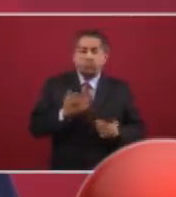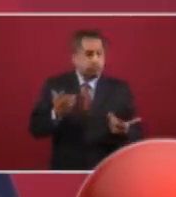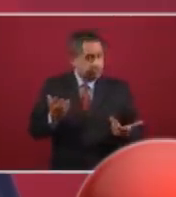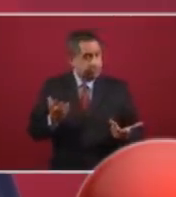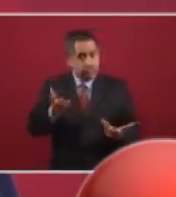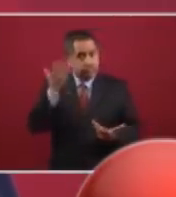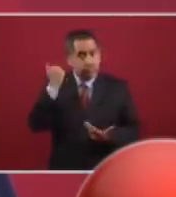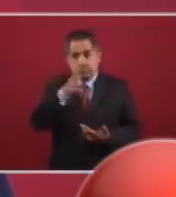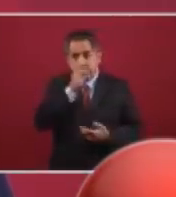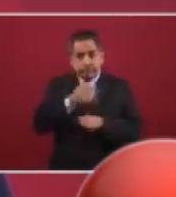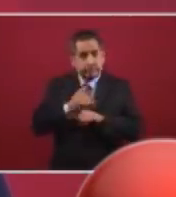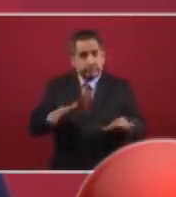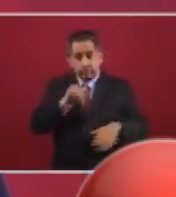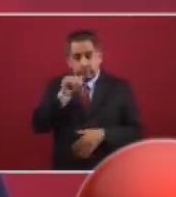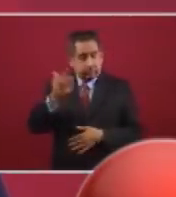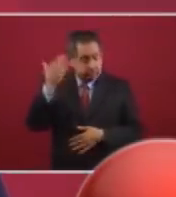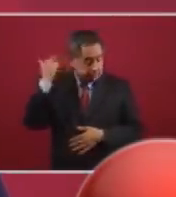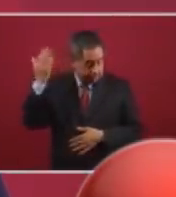información